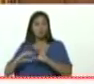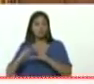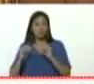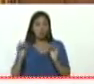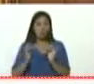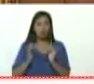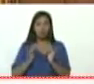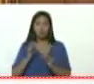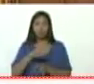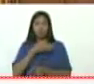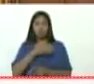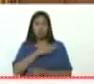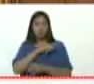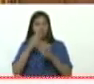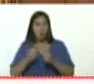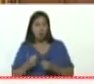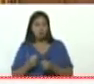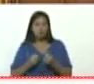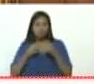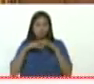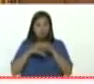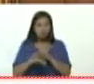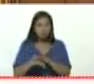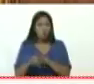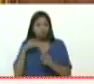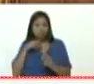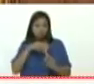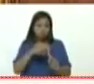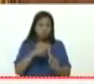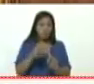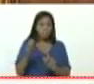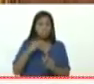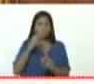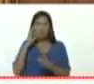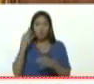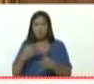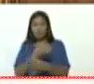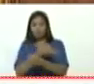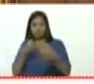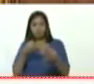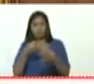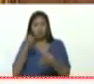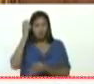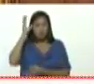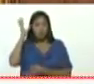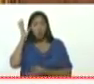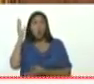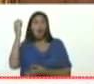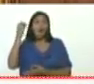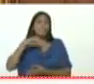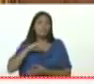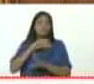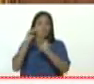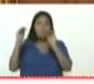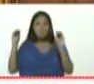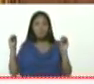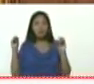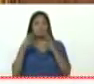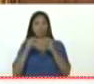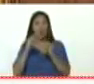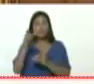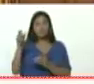sociales con poder, con influencia, con penetración, con calidad y con creatividad. Es uno de los llamados que le hago a